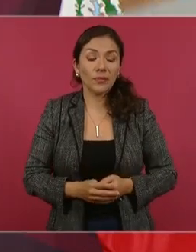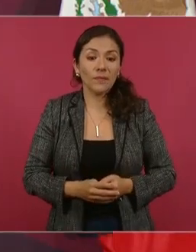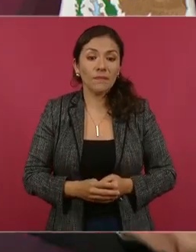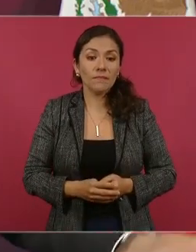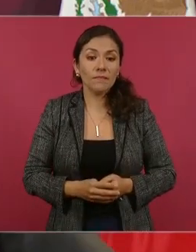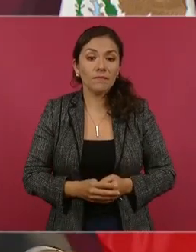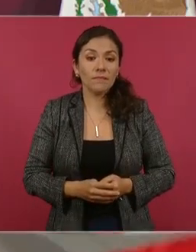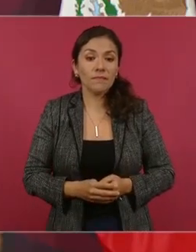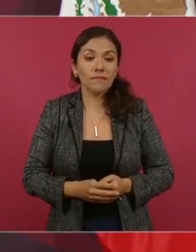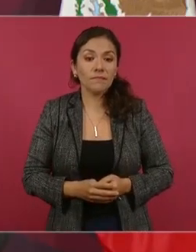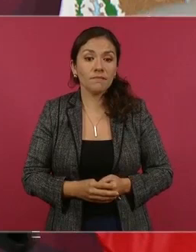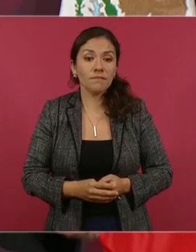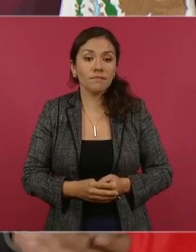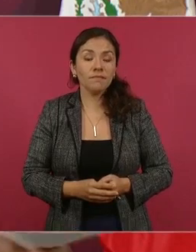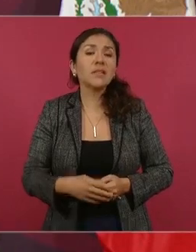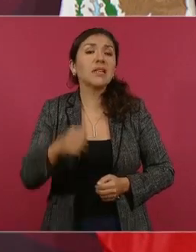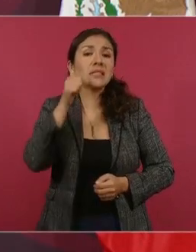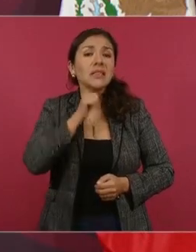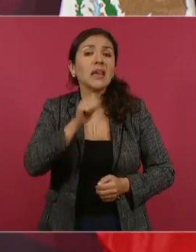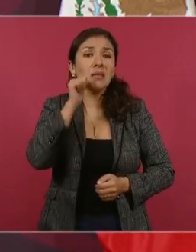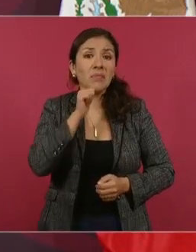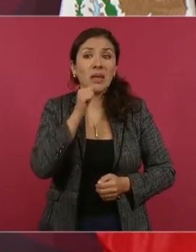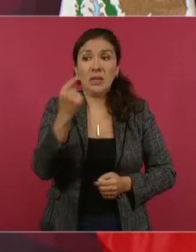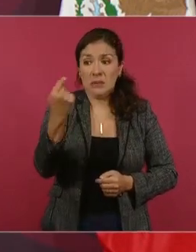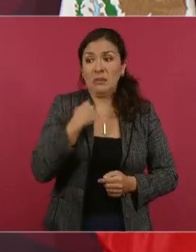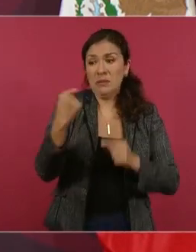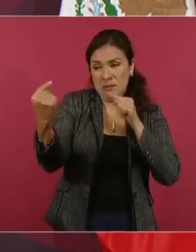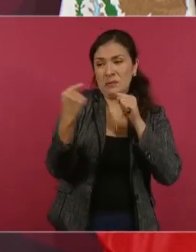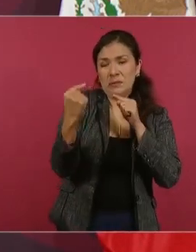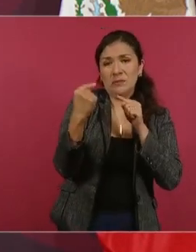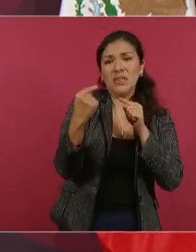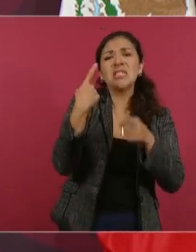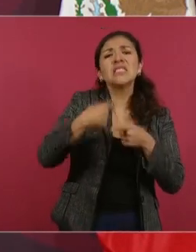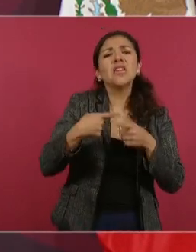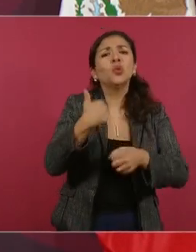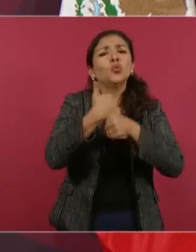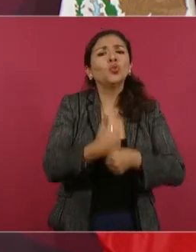Sí, siempre hay terceros perjudicados.